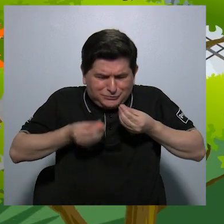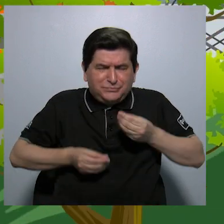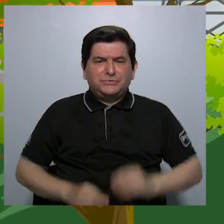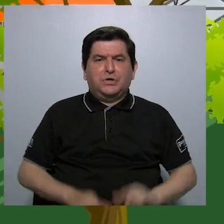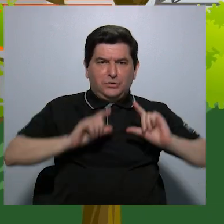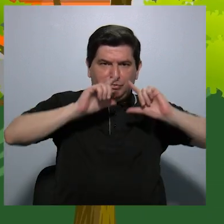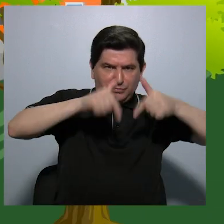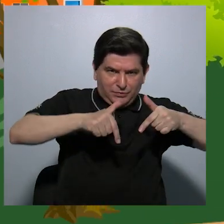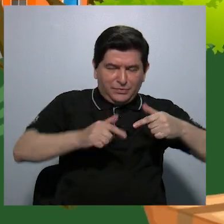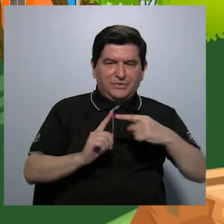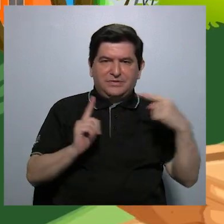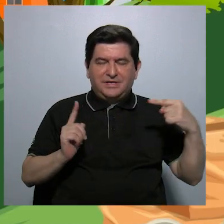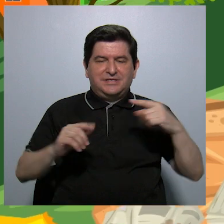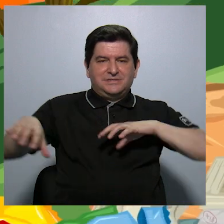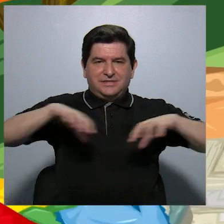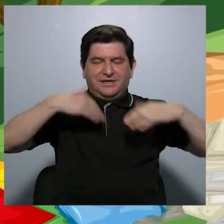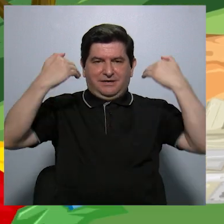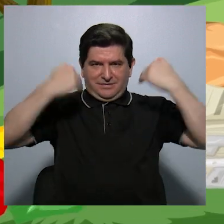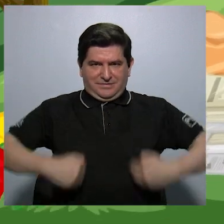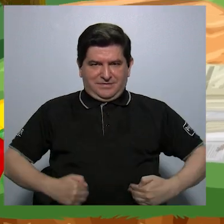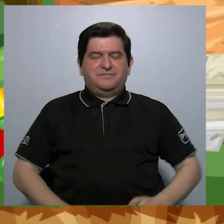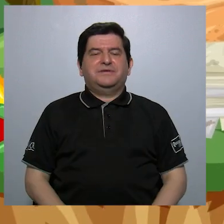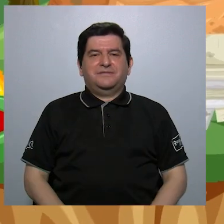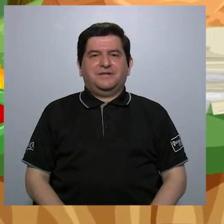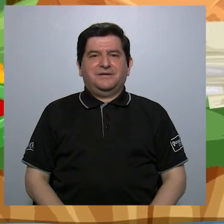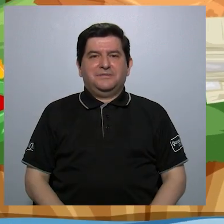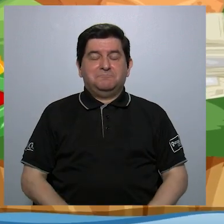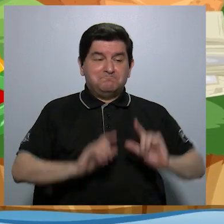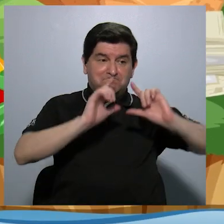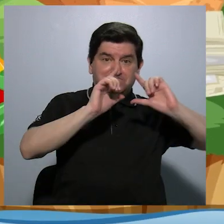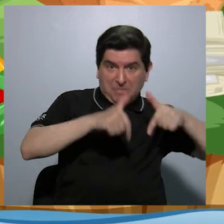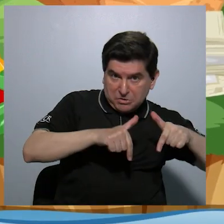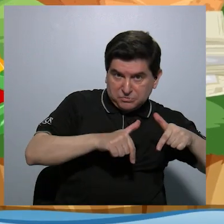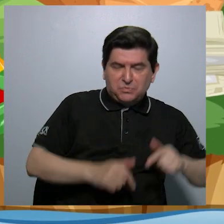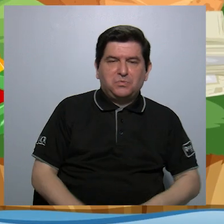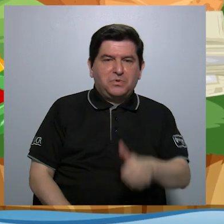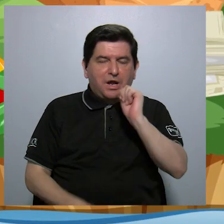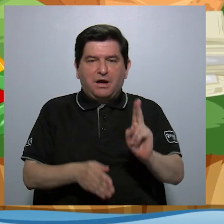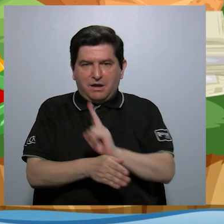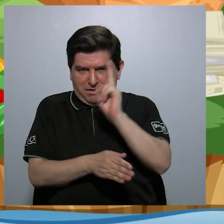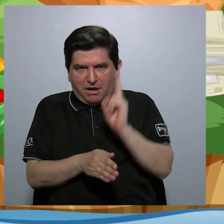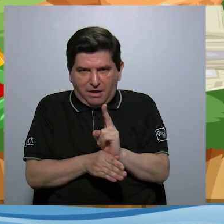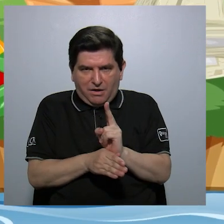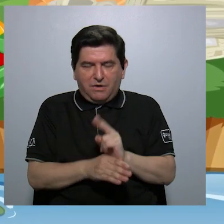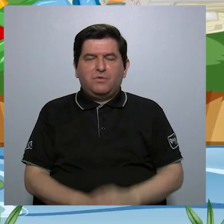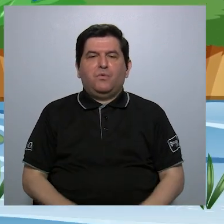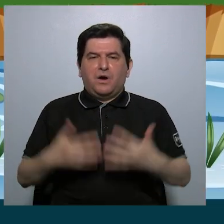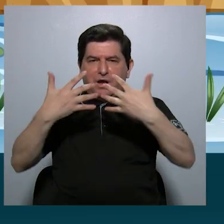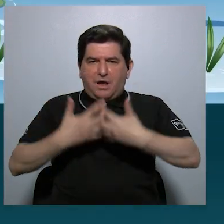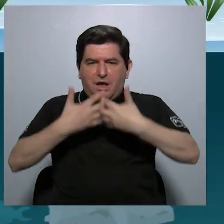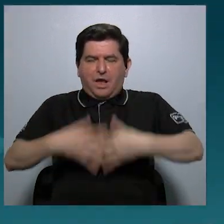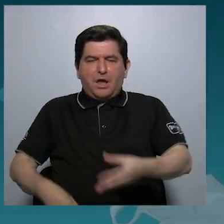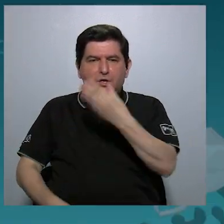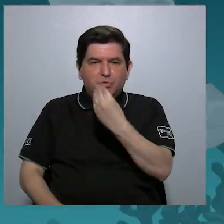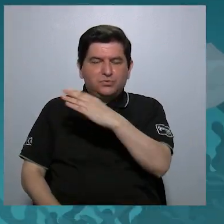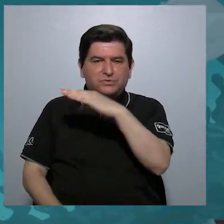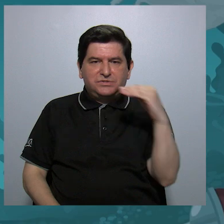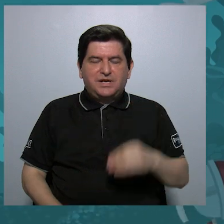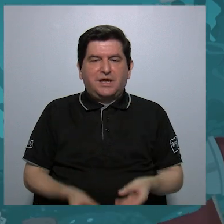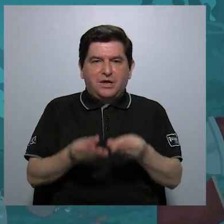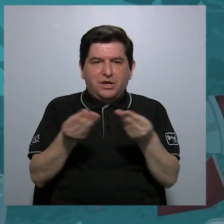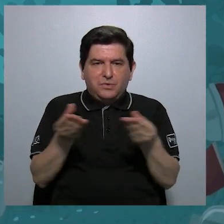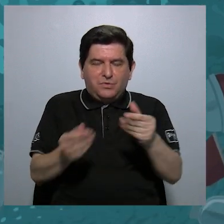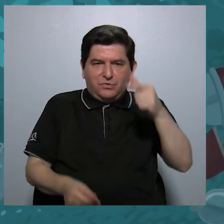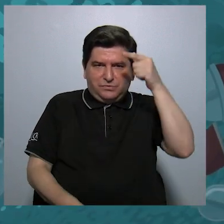orgánicos procedentes de la actividad humana, tanto de su basura como de las aguas residuales, de la industria alimentaria y